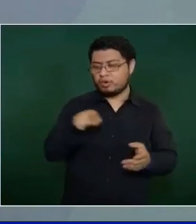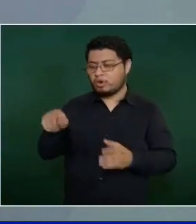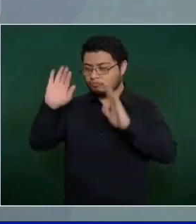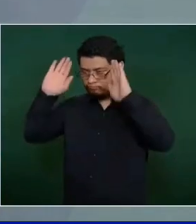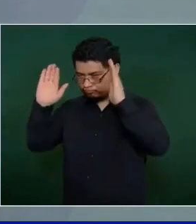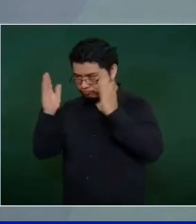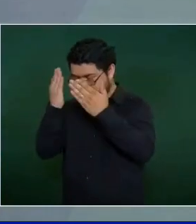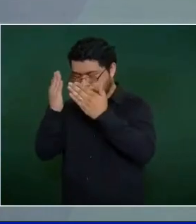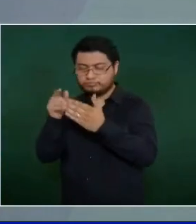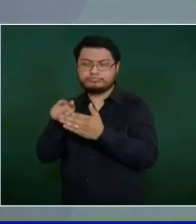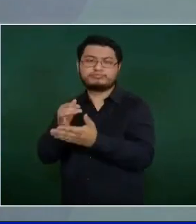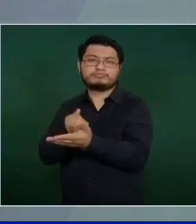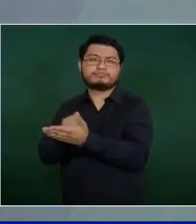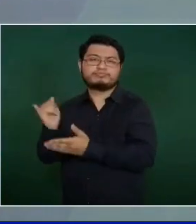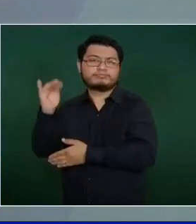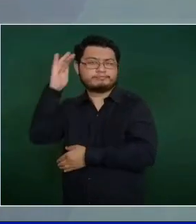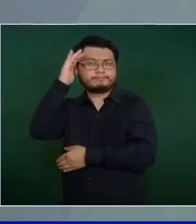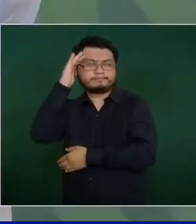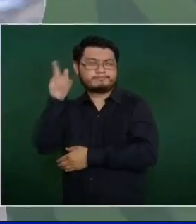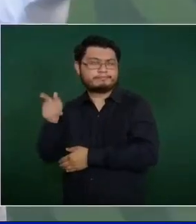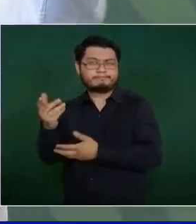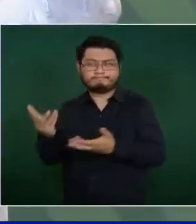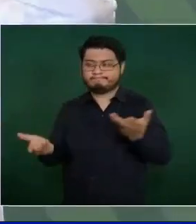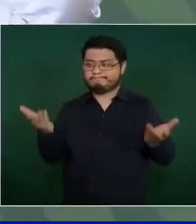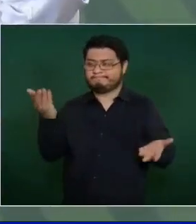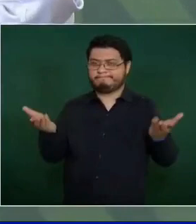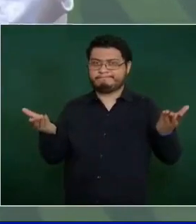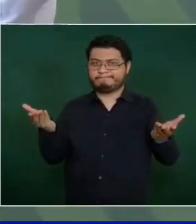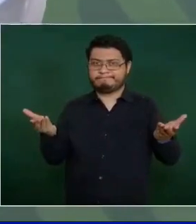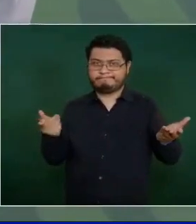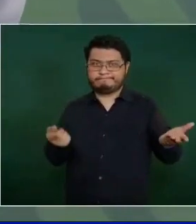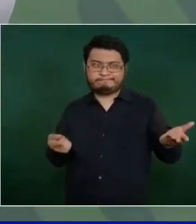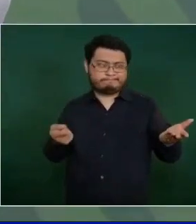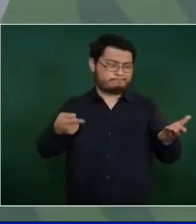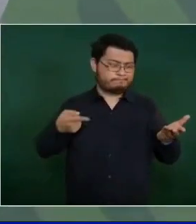Y bueno, por el lado del liberalismo, que